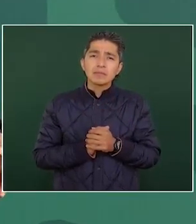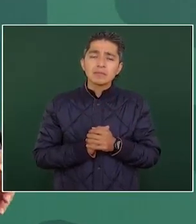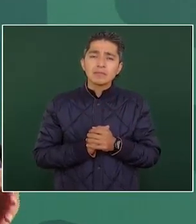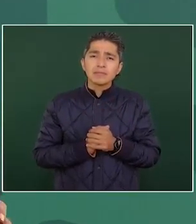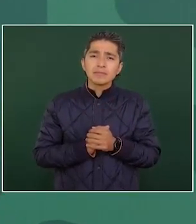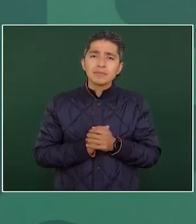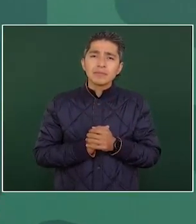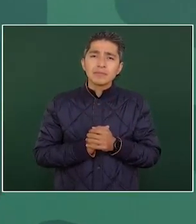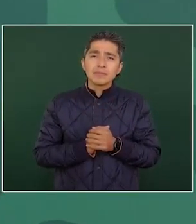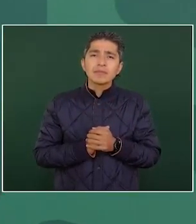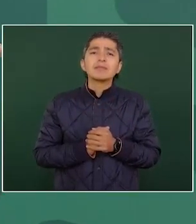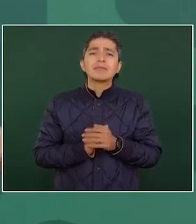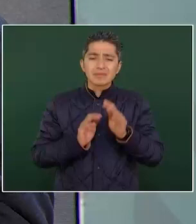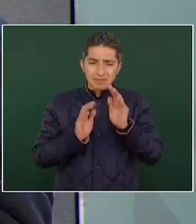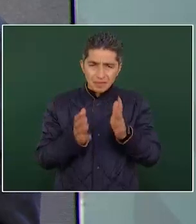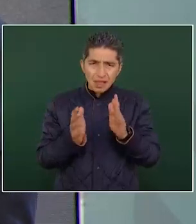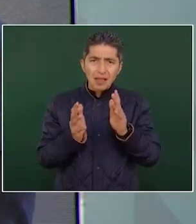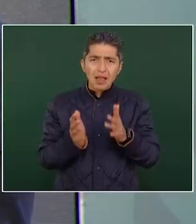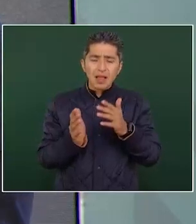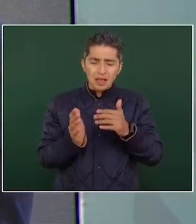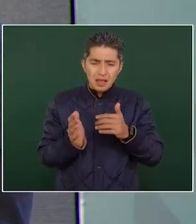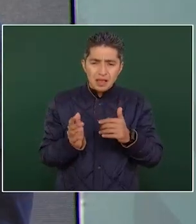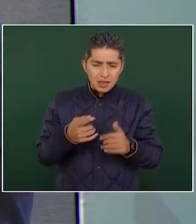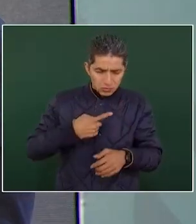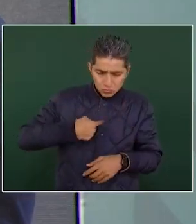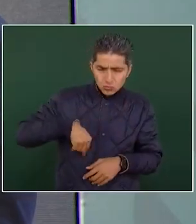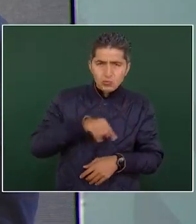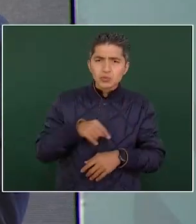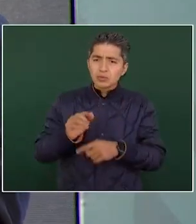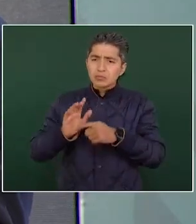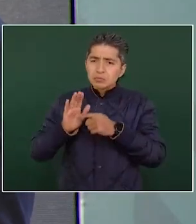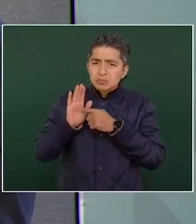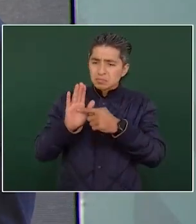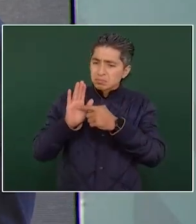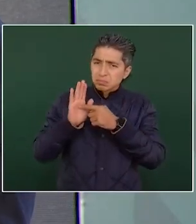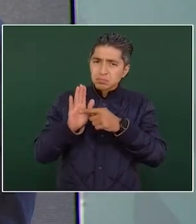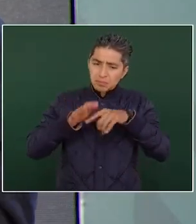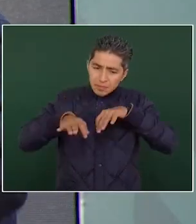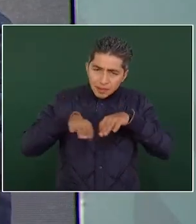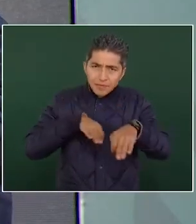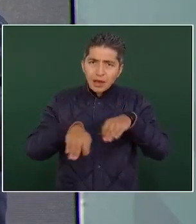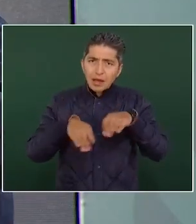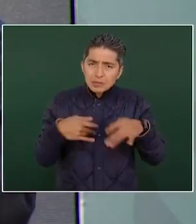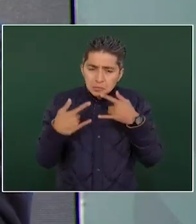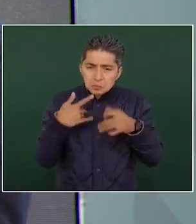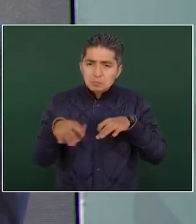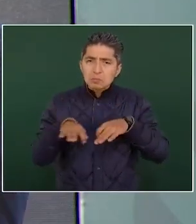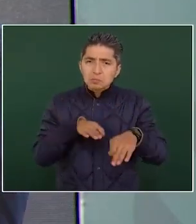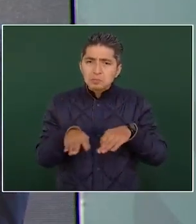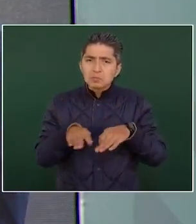aunque hemos demostrado que estamos trabajando, pues no solo